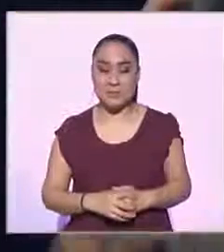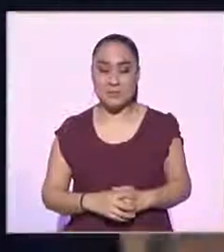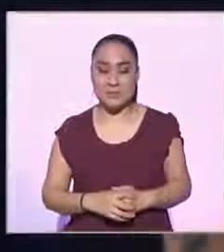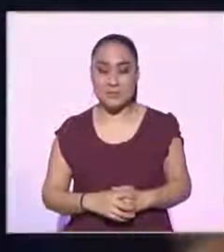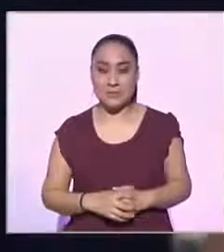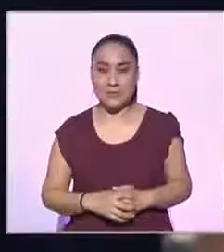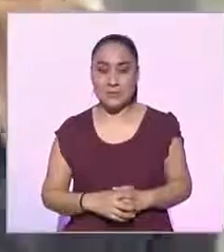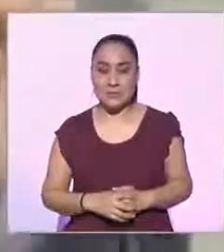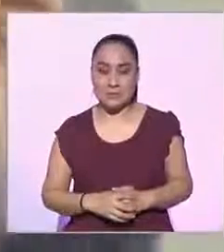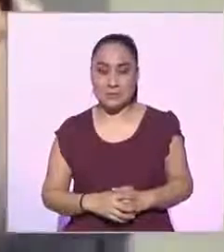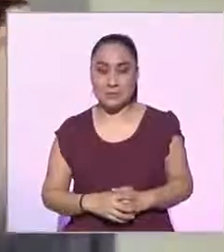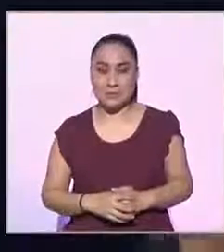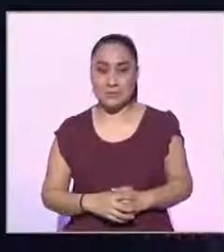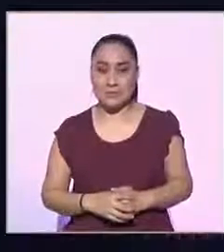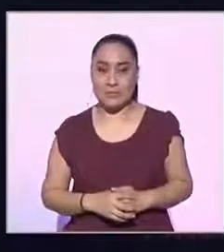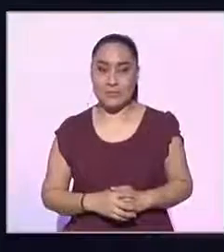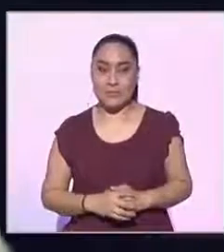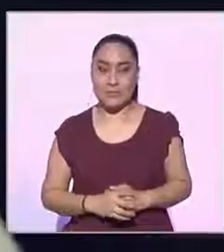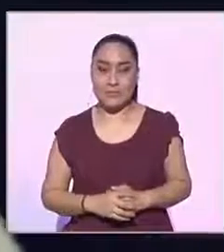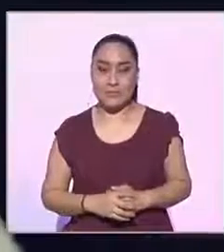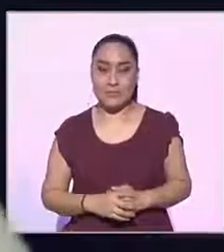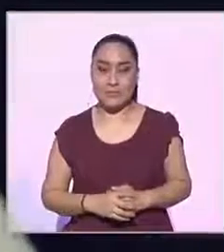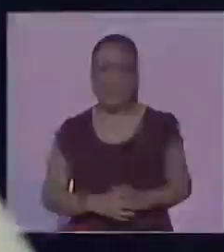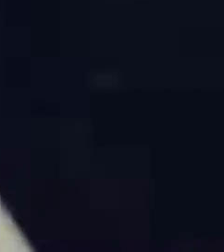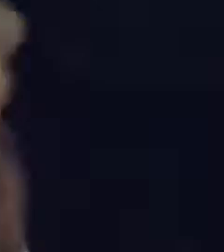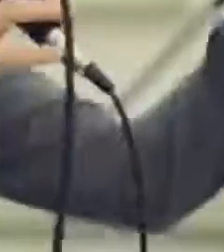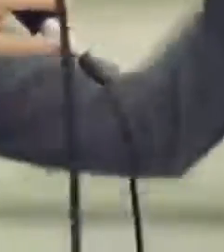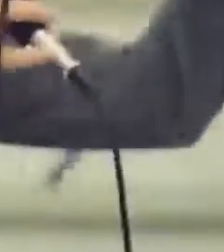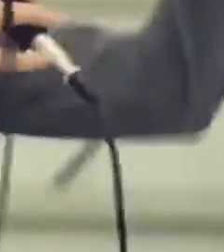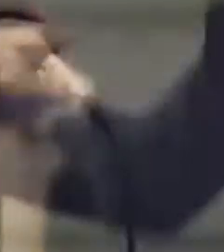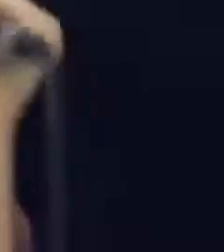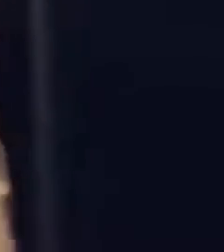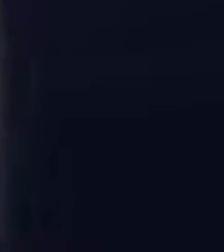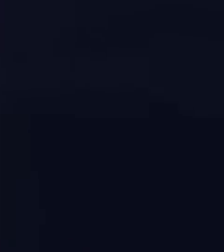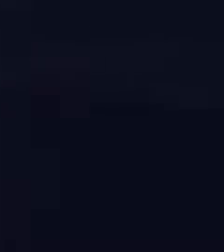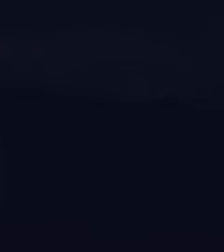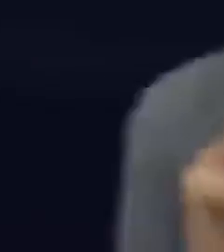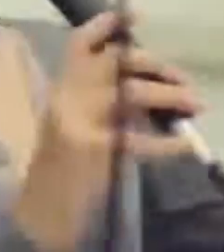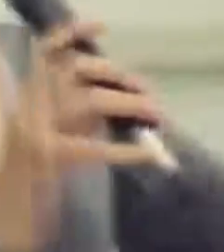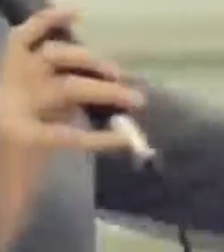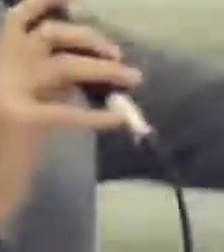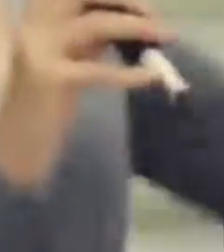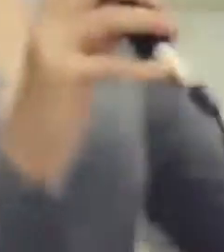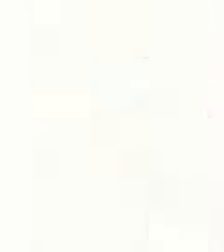des clip, crap, des bam, des flop, et des zip, shibam, pow, flop.